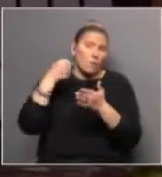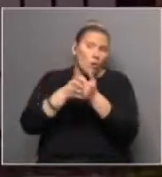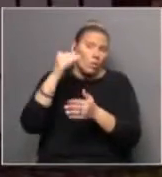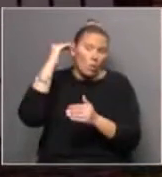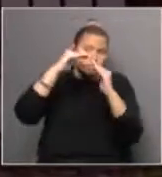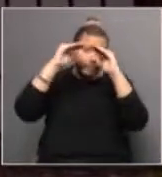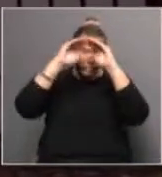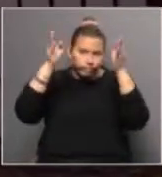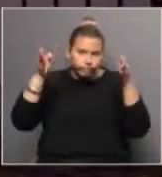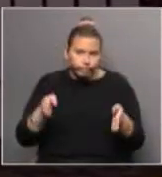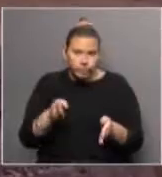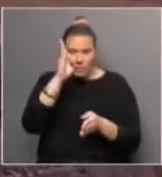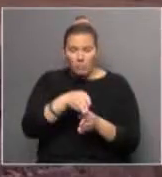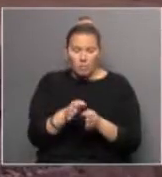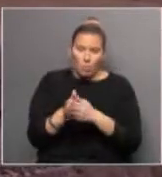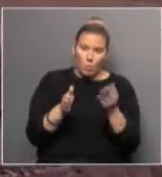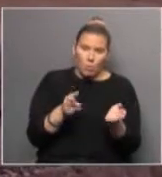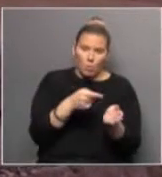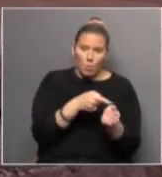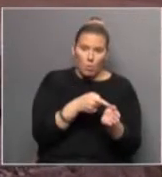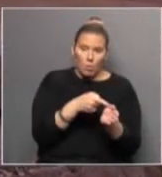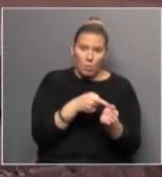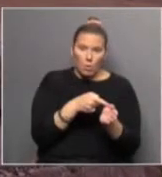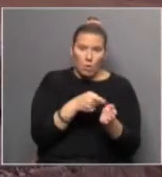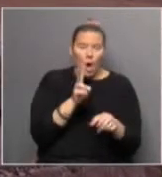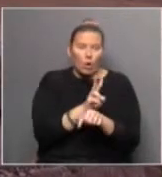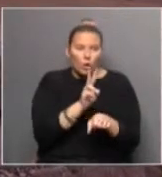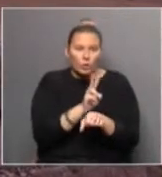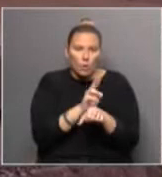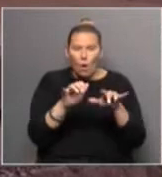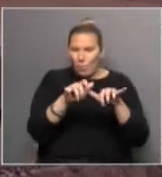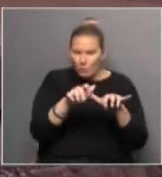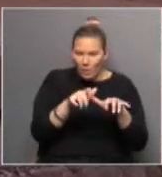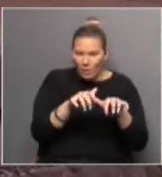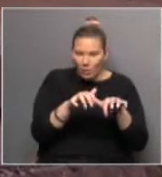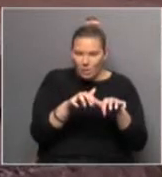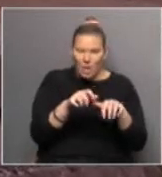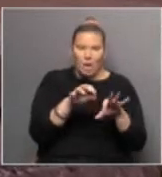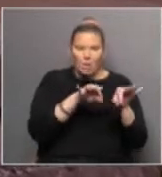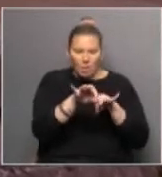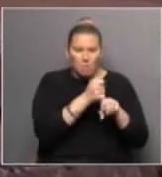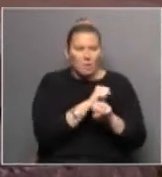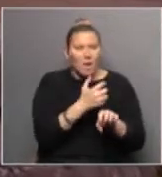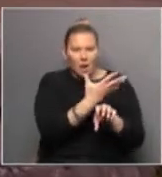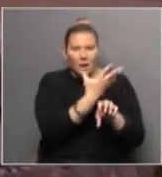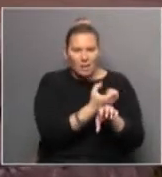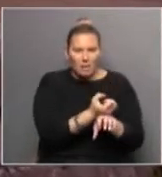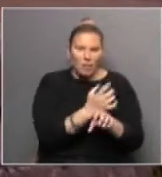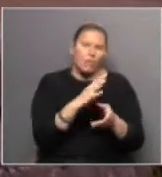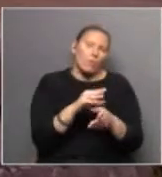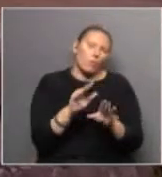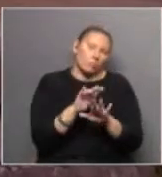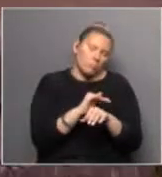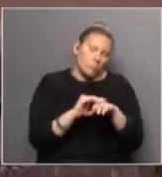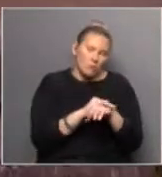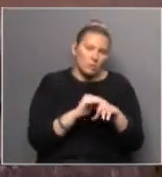y lo dividimos en 2. De un lado tenías una especie como de control room donde tenías la computadora y podías grabar de manera precaria lo que